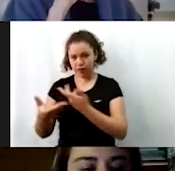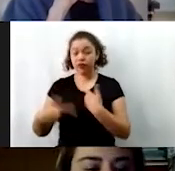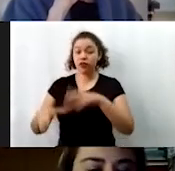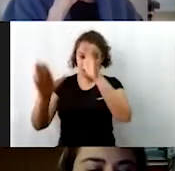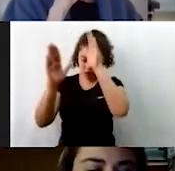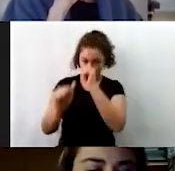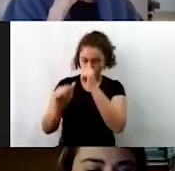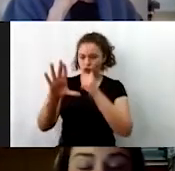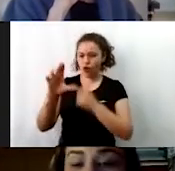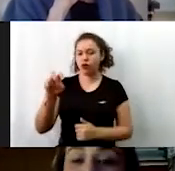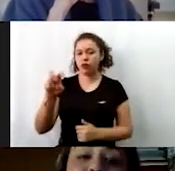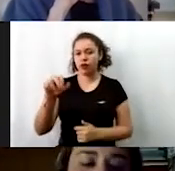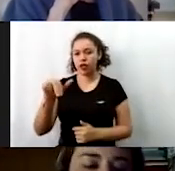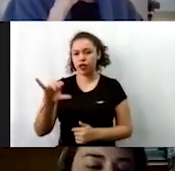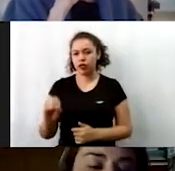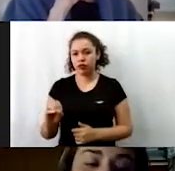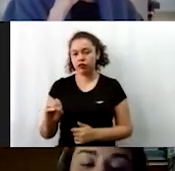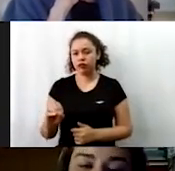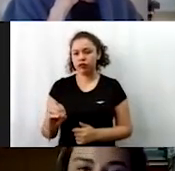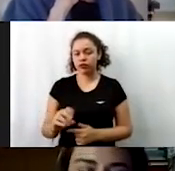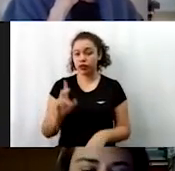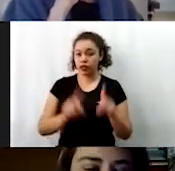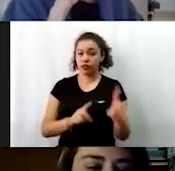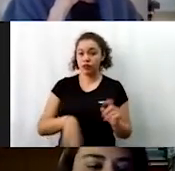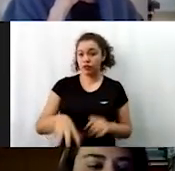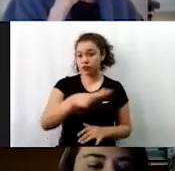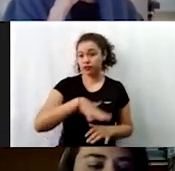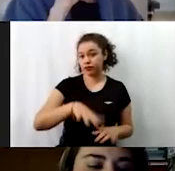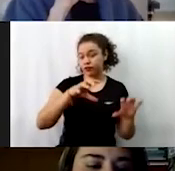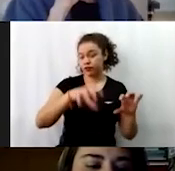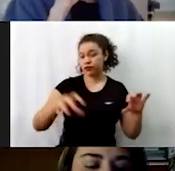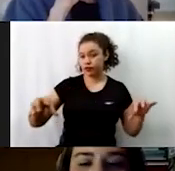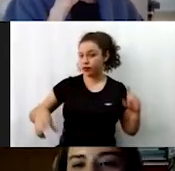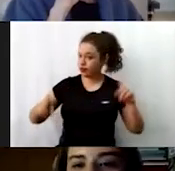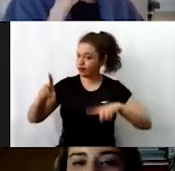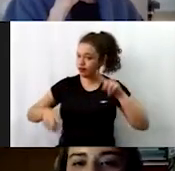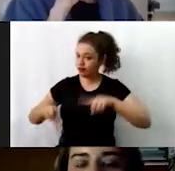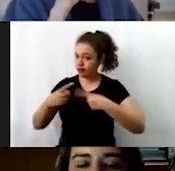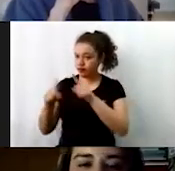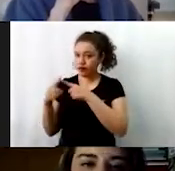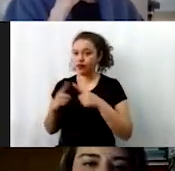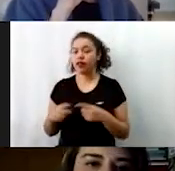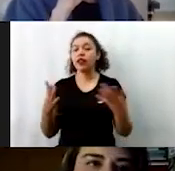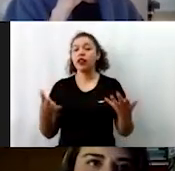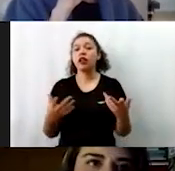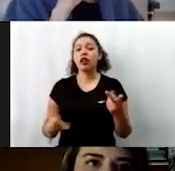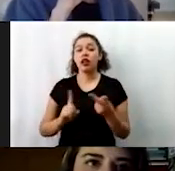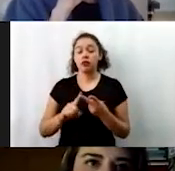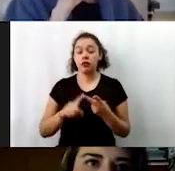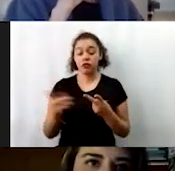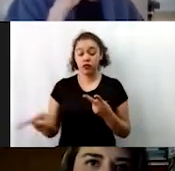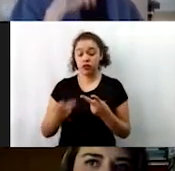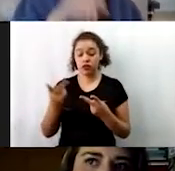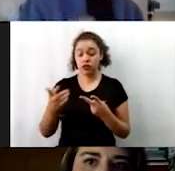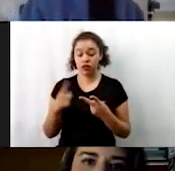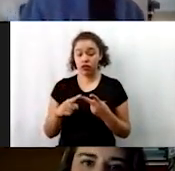Dependiendo del sector, eso varía muchísimo. Y otra segunda pregunta que les he hecho siempre